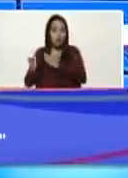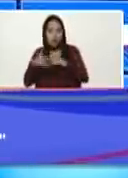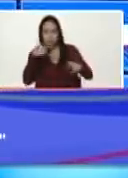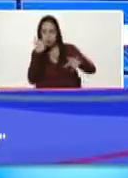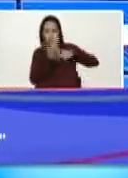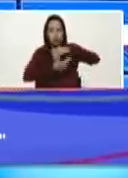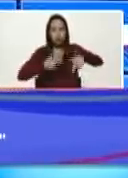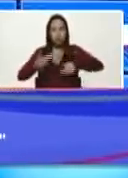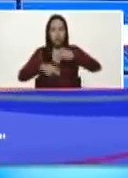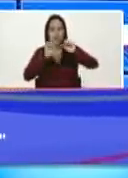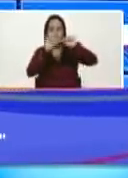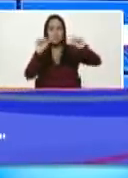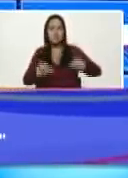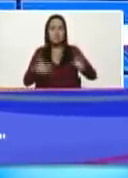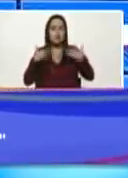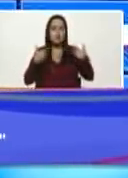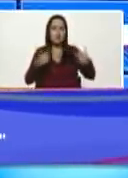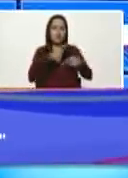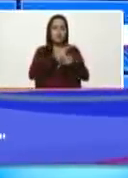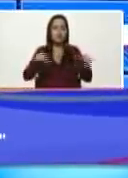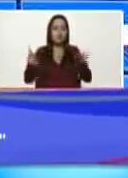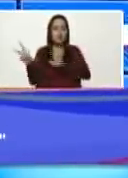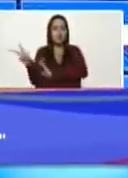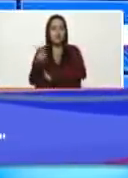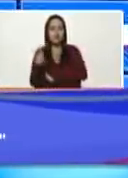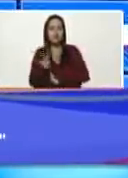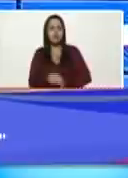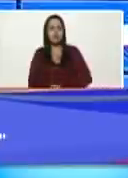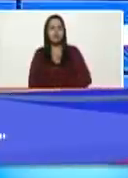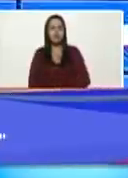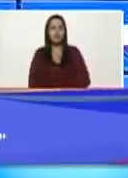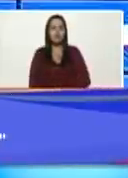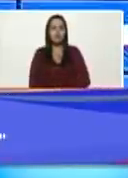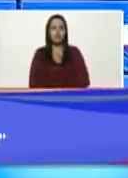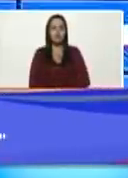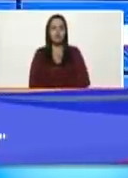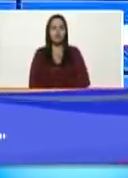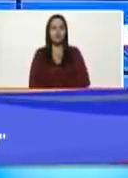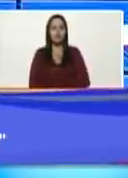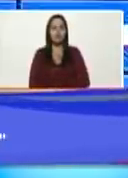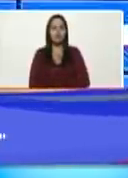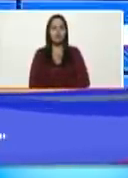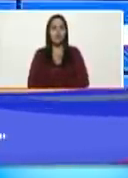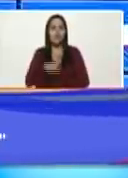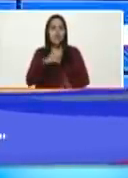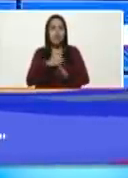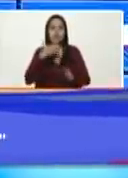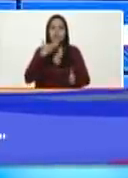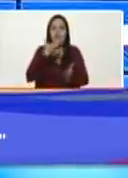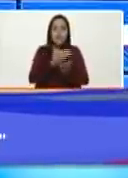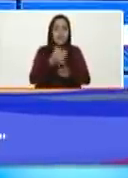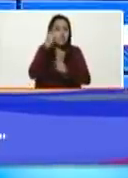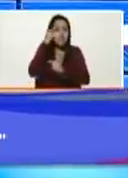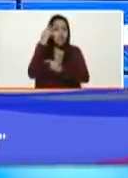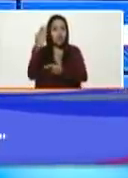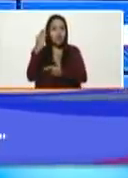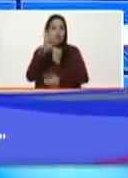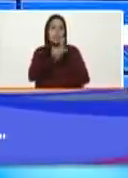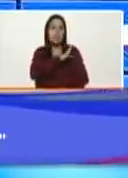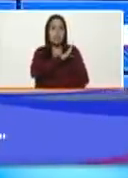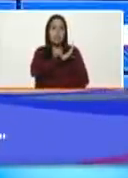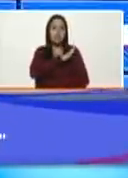revolucionando el sistema de salud pública de Venezuela. Tenemos que darle gracias a Dios que